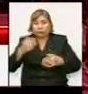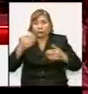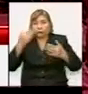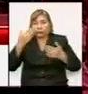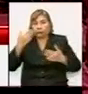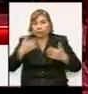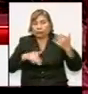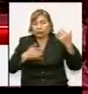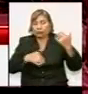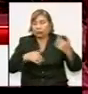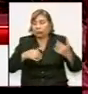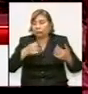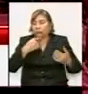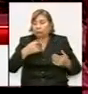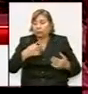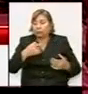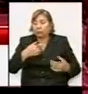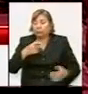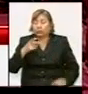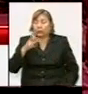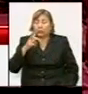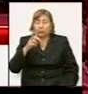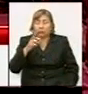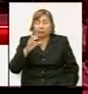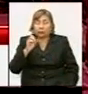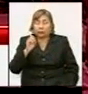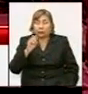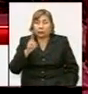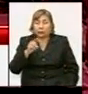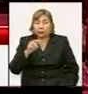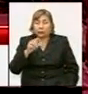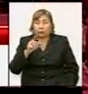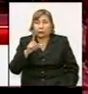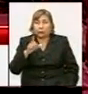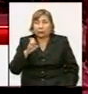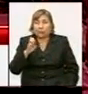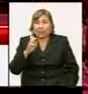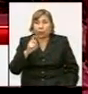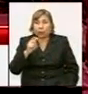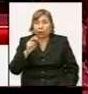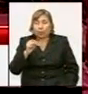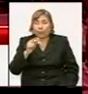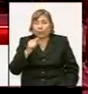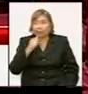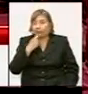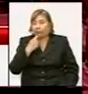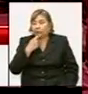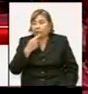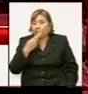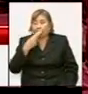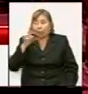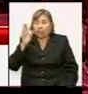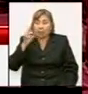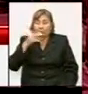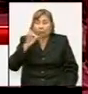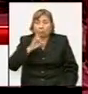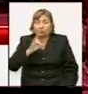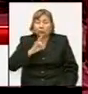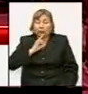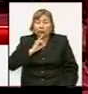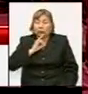Holanda. La congresista Úrsula Letona Pereira, para su dimisión de la Liga de Perú con Alemania, Azerbaiyán, Estados